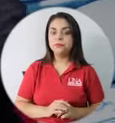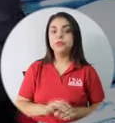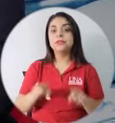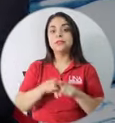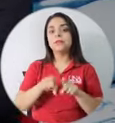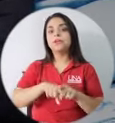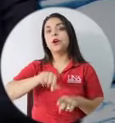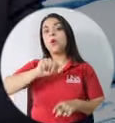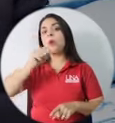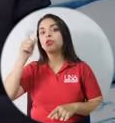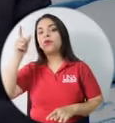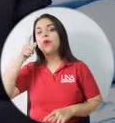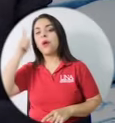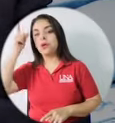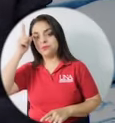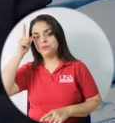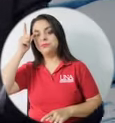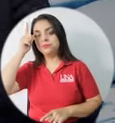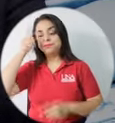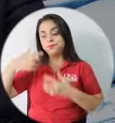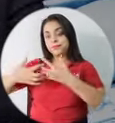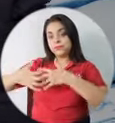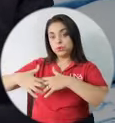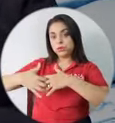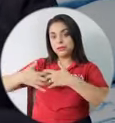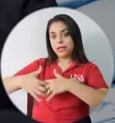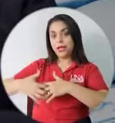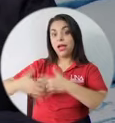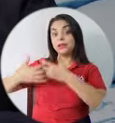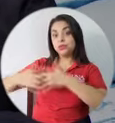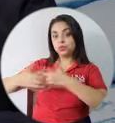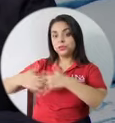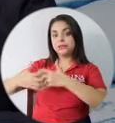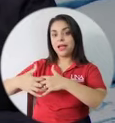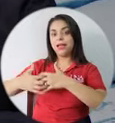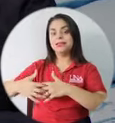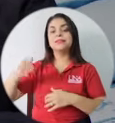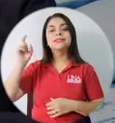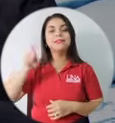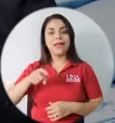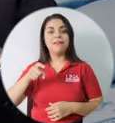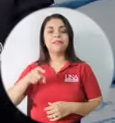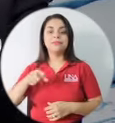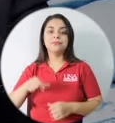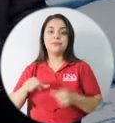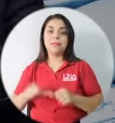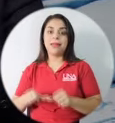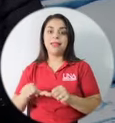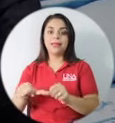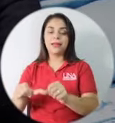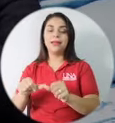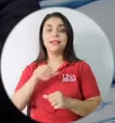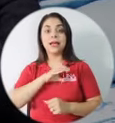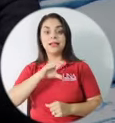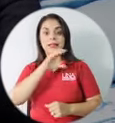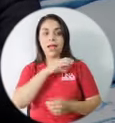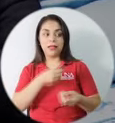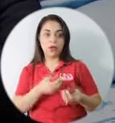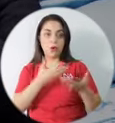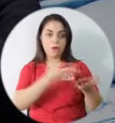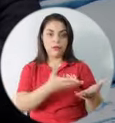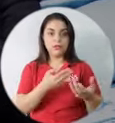otra lógica de la industria, ¿verdad? Como industria que es una industria que tiene que mantener la calidad que le ofrece